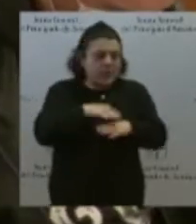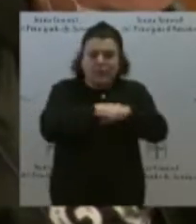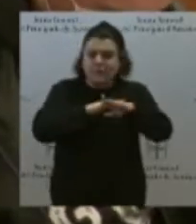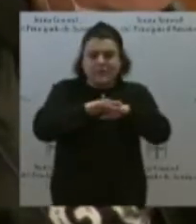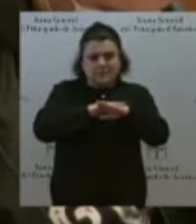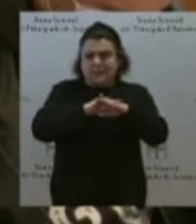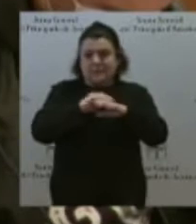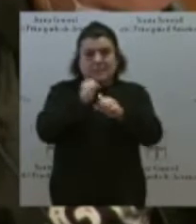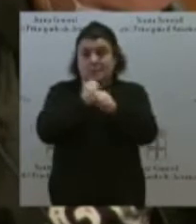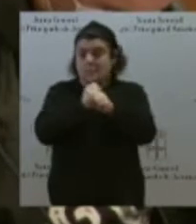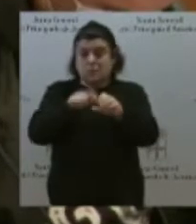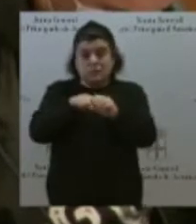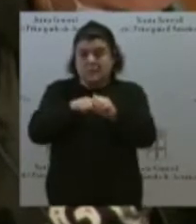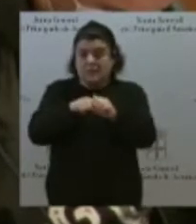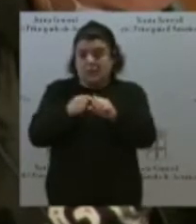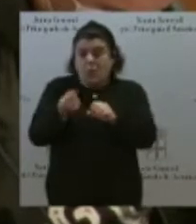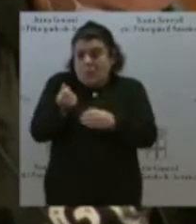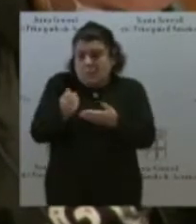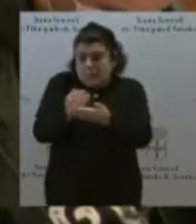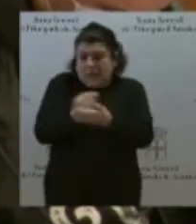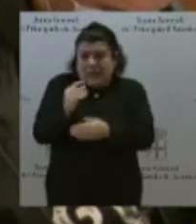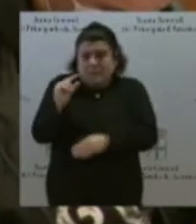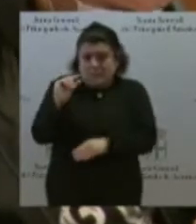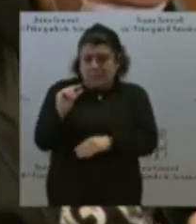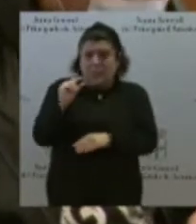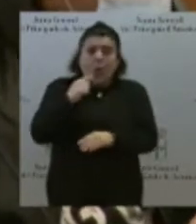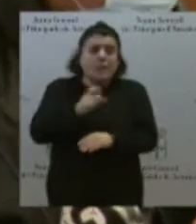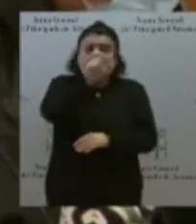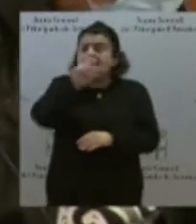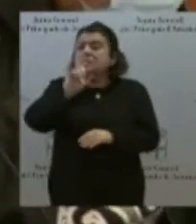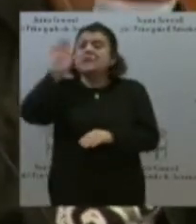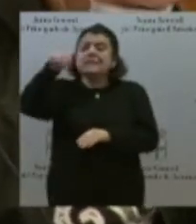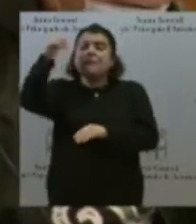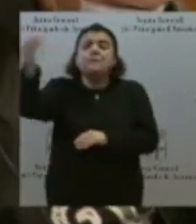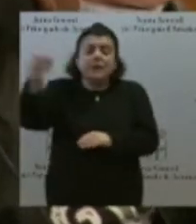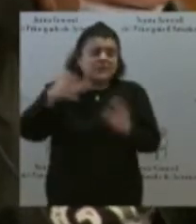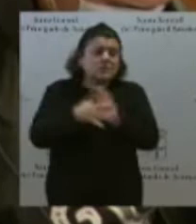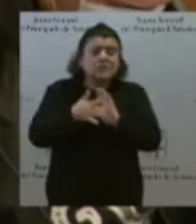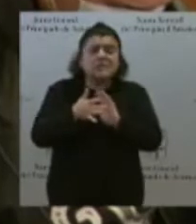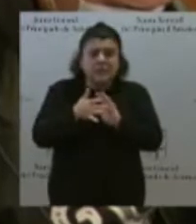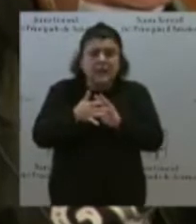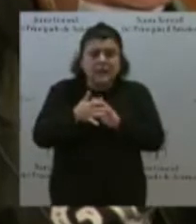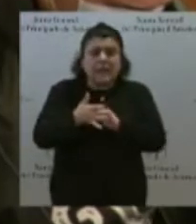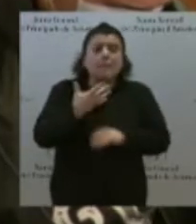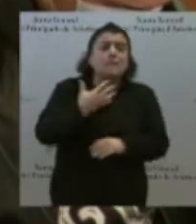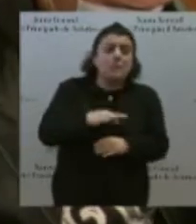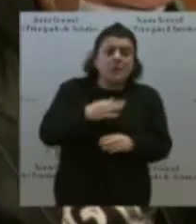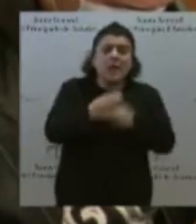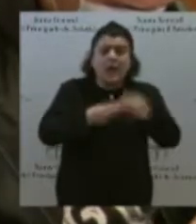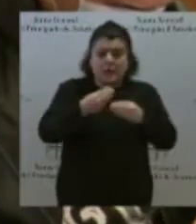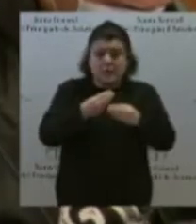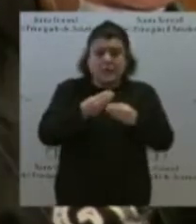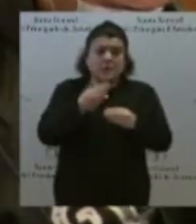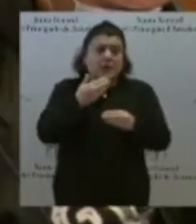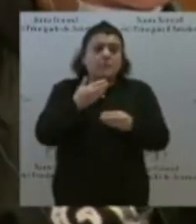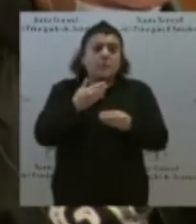de personas que ni siquiera sean de la zona, y eso le compensa a ustedes destruir los puestos de trabajo que crea la pesca, que crea la marisquería, que crea la